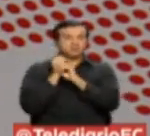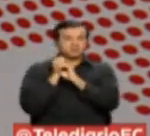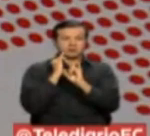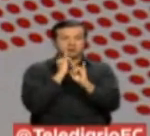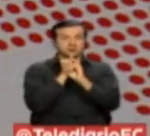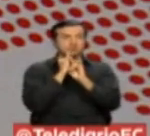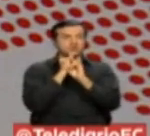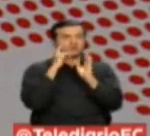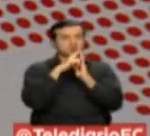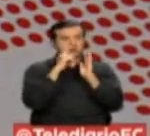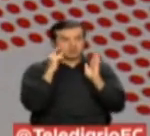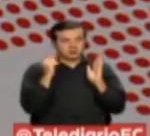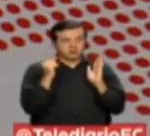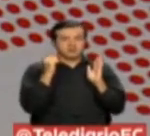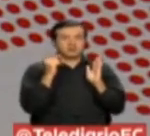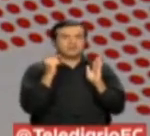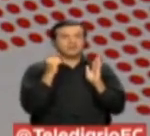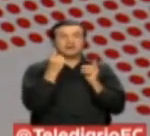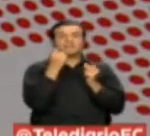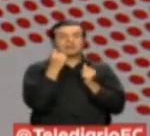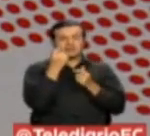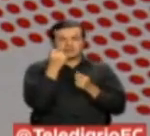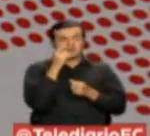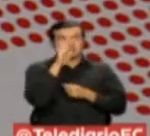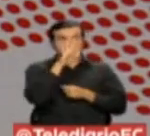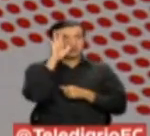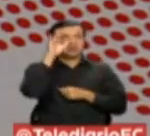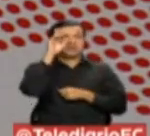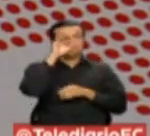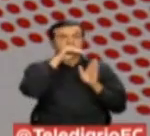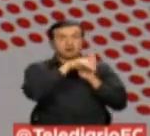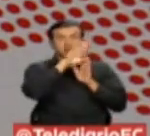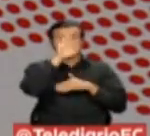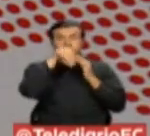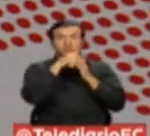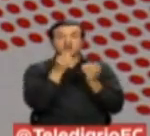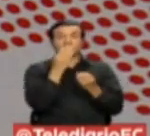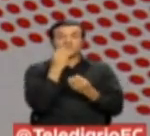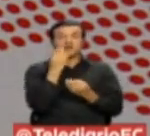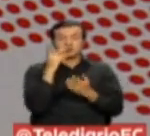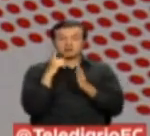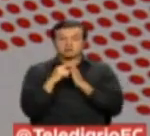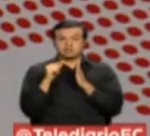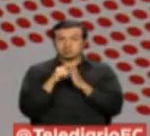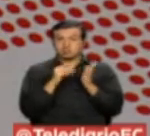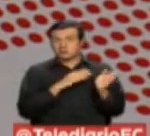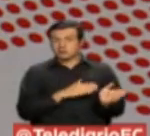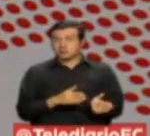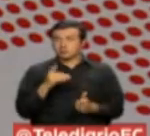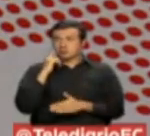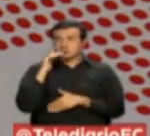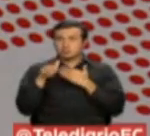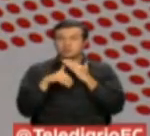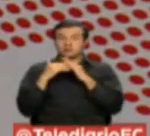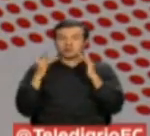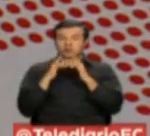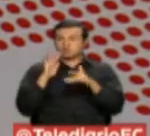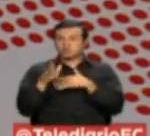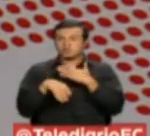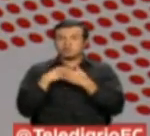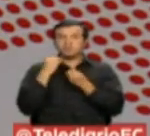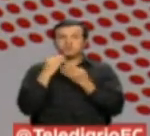instituciones financieras, las empresas de seguros o las que operan en el mercado de valores, tienen la obligación de reportar al Servicio de Rentas Internas y de conectar esa